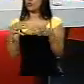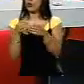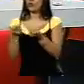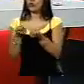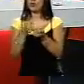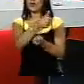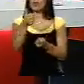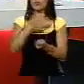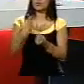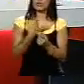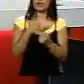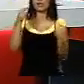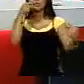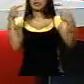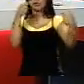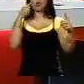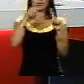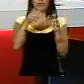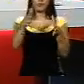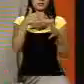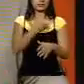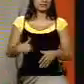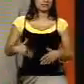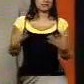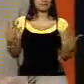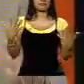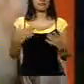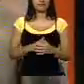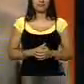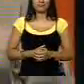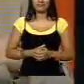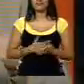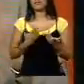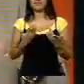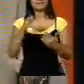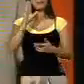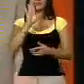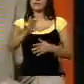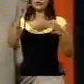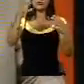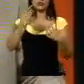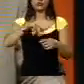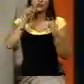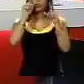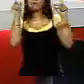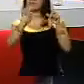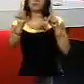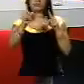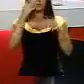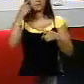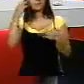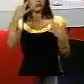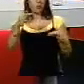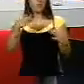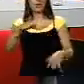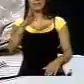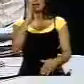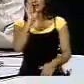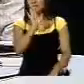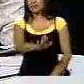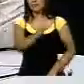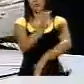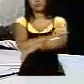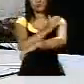no es extrañar porque es parte de una política que ellos siempre han venido desarrollando, de engañar a su propio... Y después, mira qué